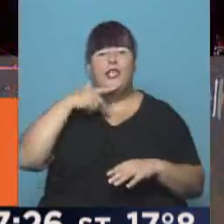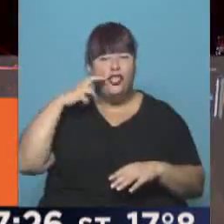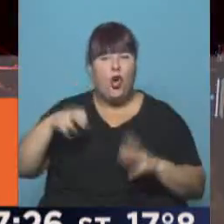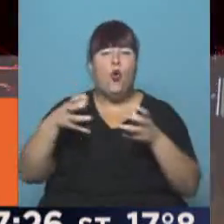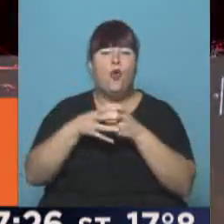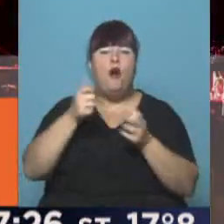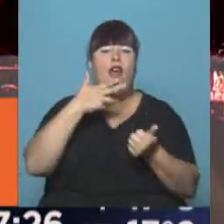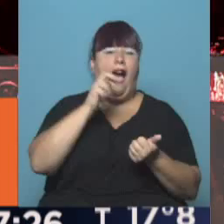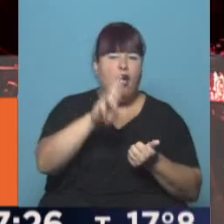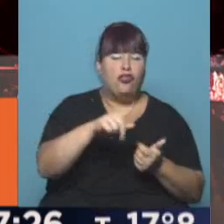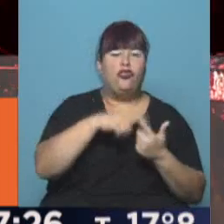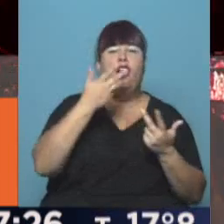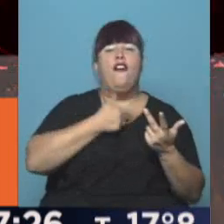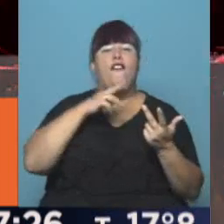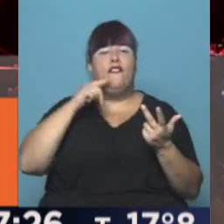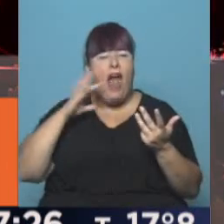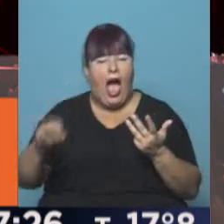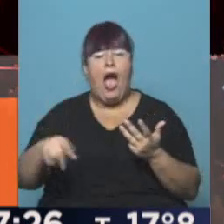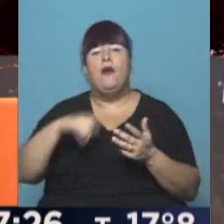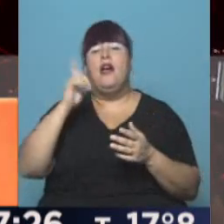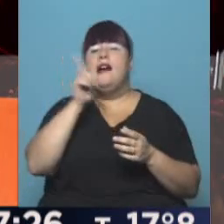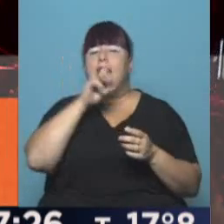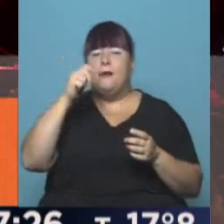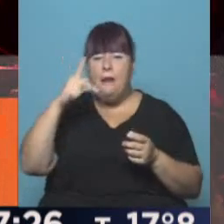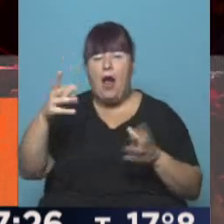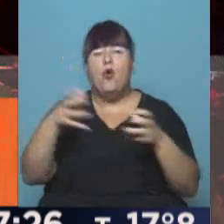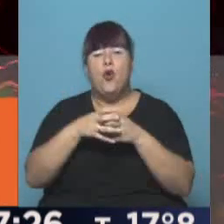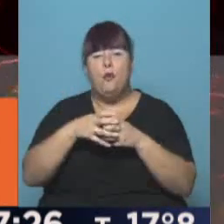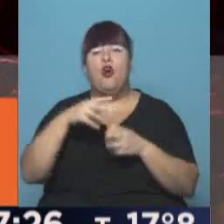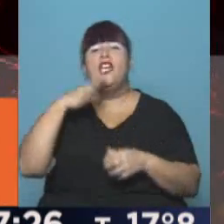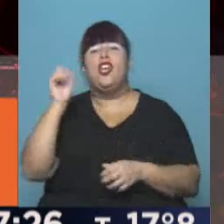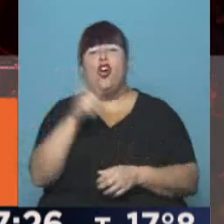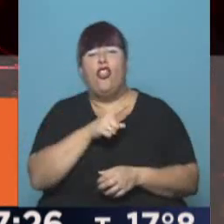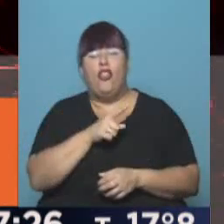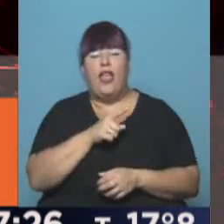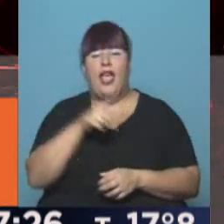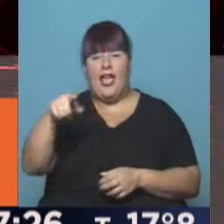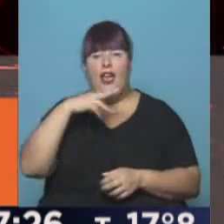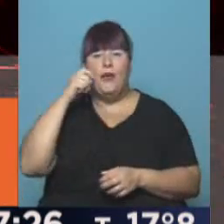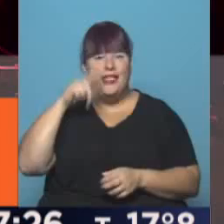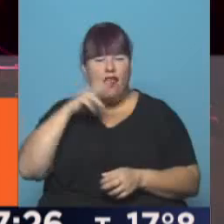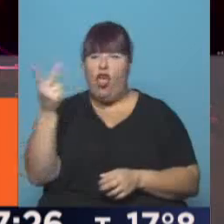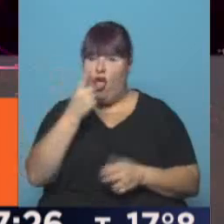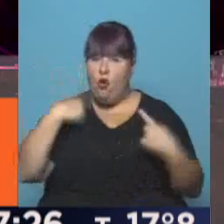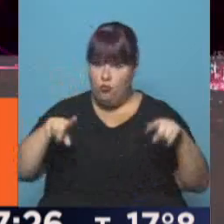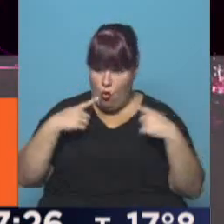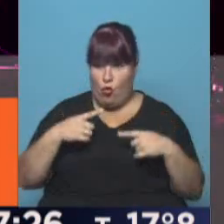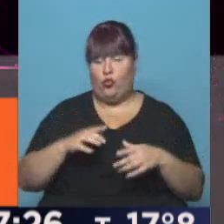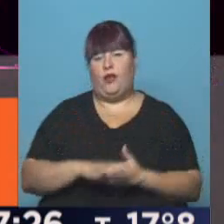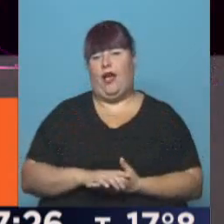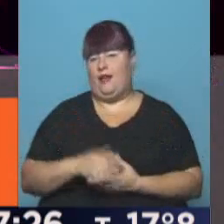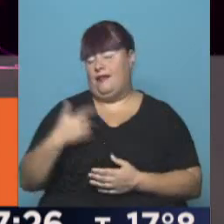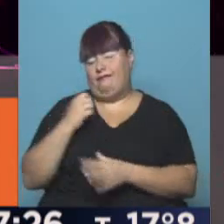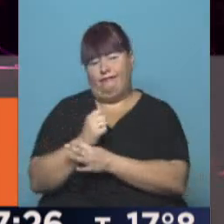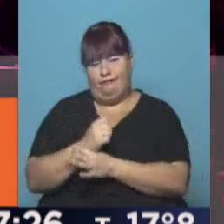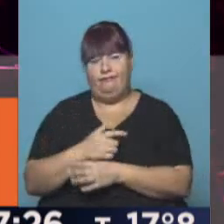de Astor, el hijo de Flavio, y Cállate Marc, la banda de Florian, el hijo de Vicentico. Ambos son músicos, se comen la